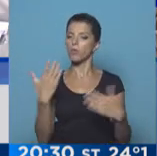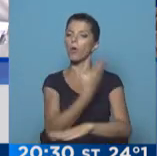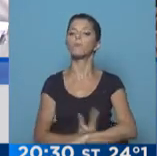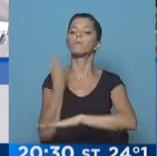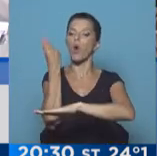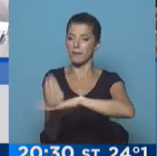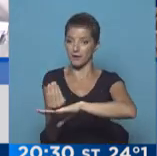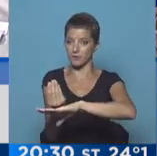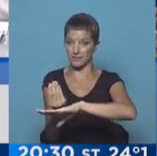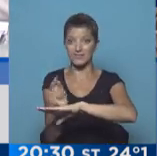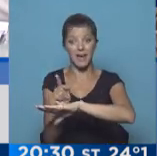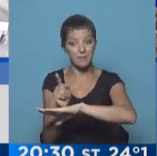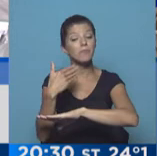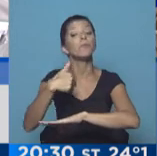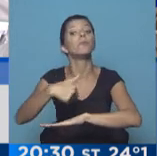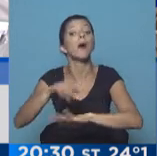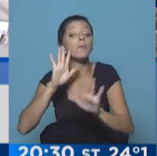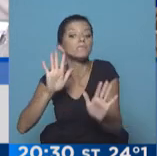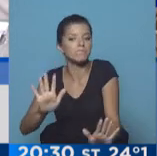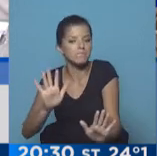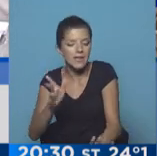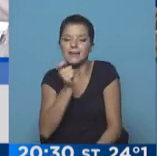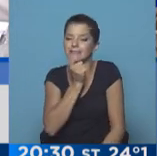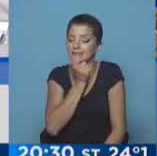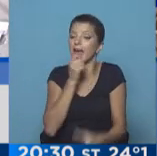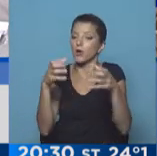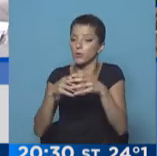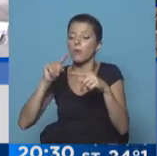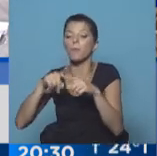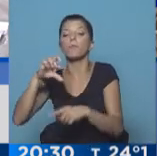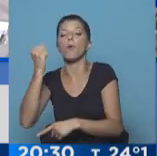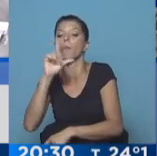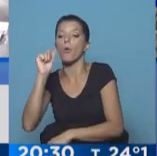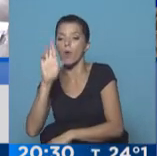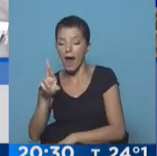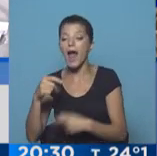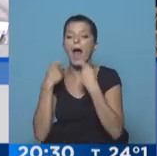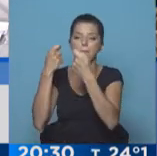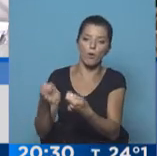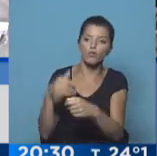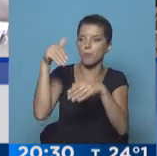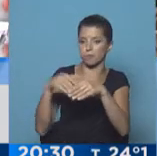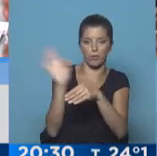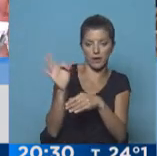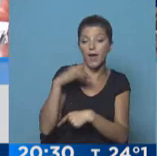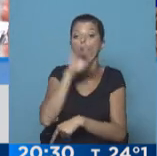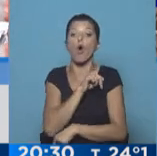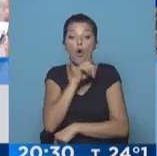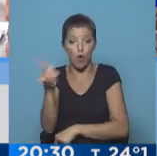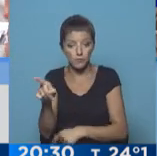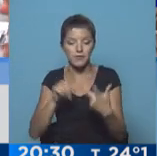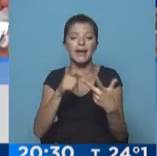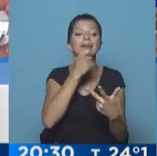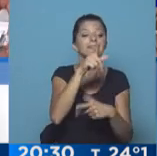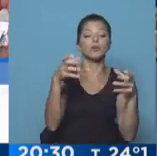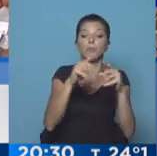gobierno y ahí vamos a tener que ver si el Partido Popular apoya, se abstiene o vota en contra, si